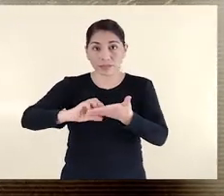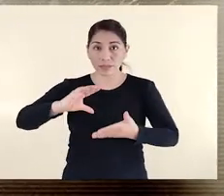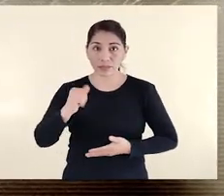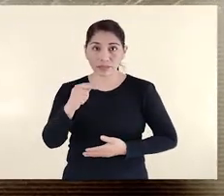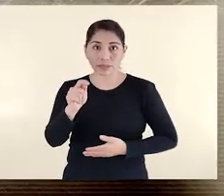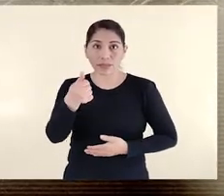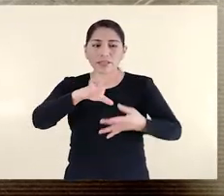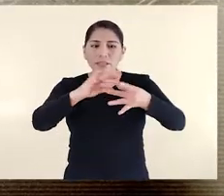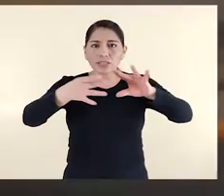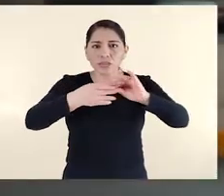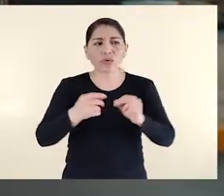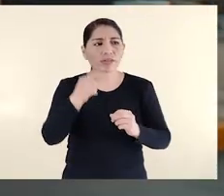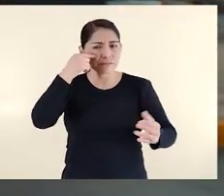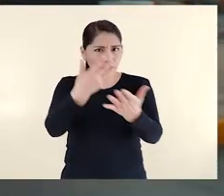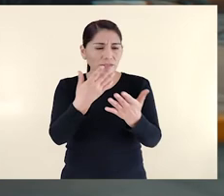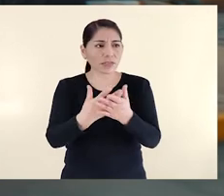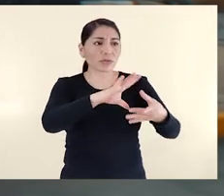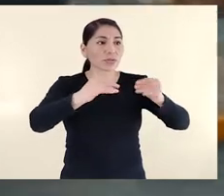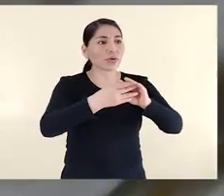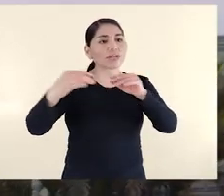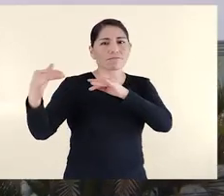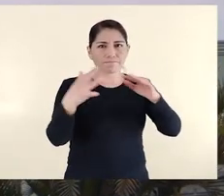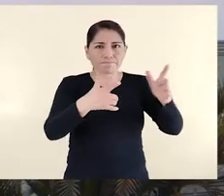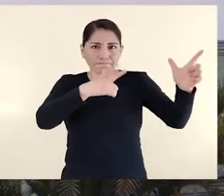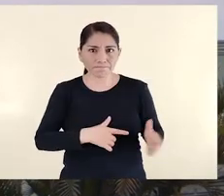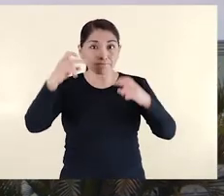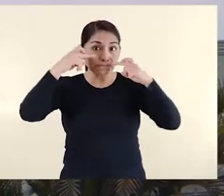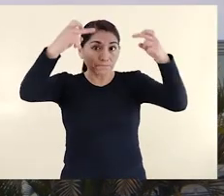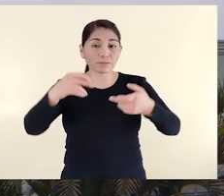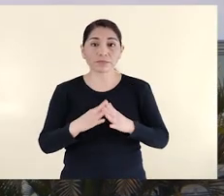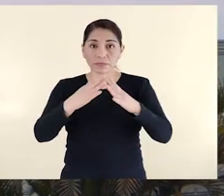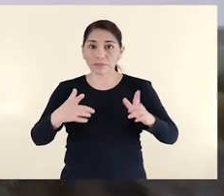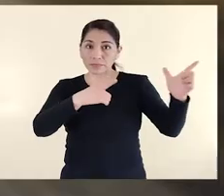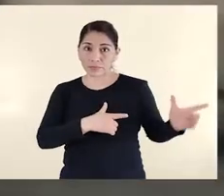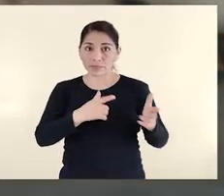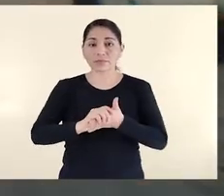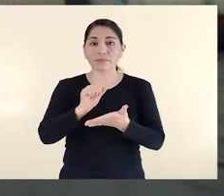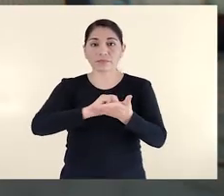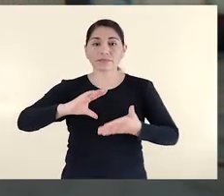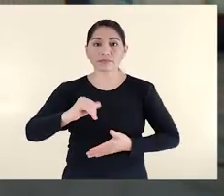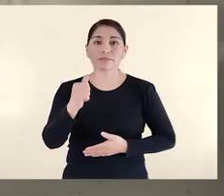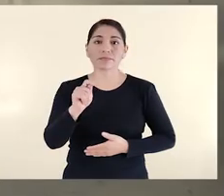artillería precisamente. El cuartel de Santa Catalina es patrimonio y testigo de historias militares y